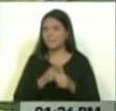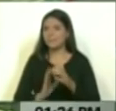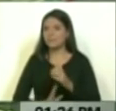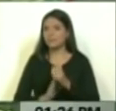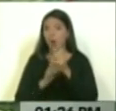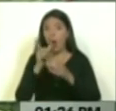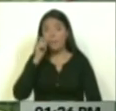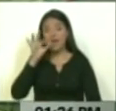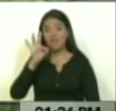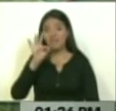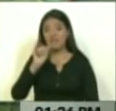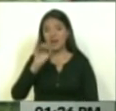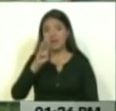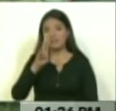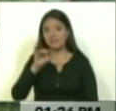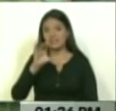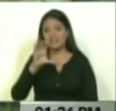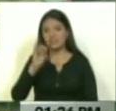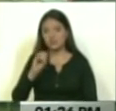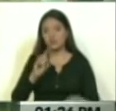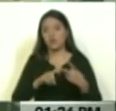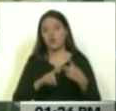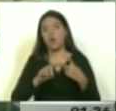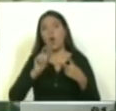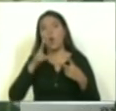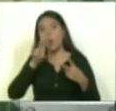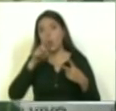Ojeda, por Hugo Trejo,